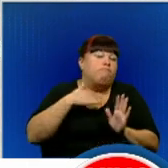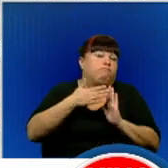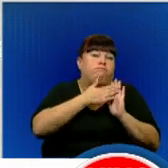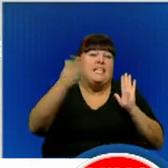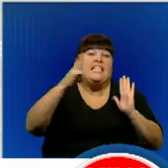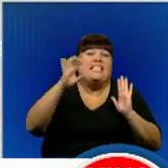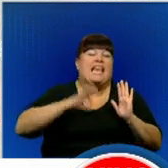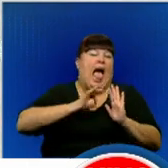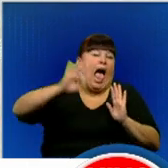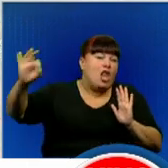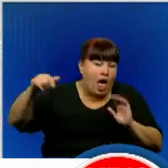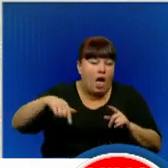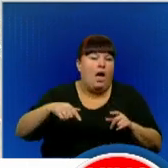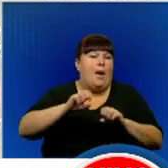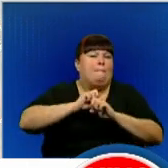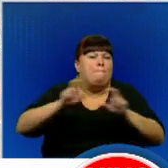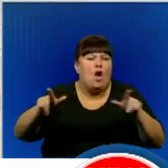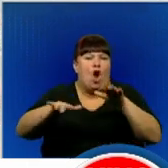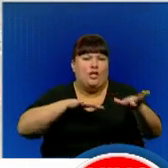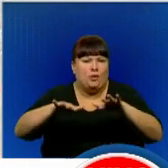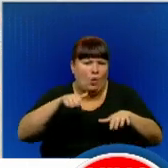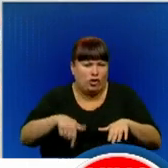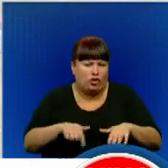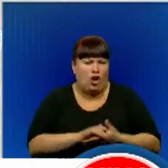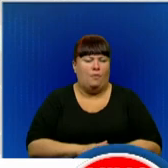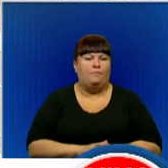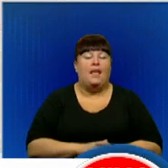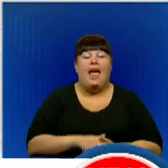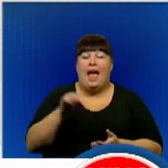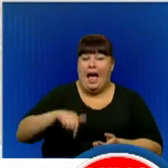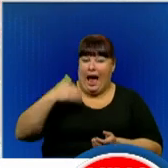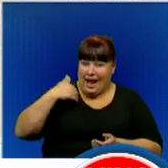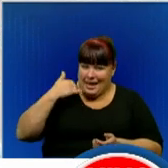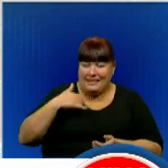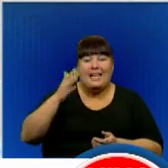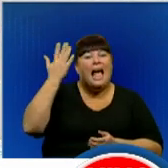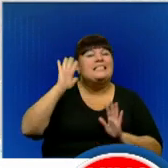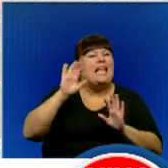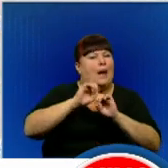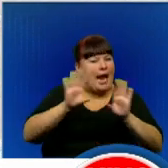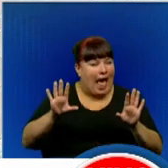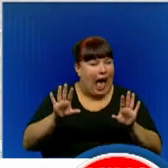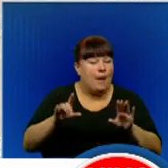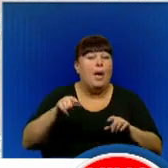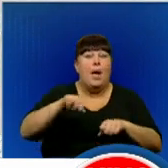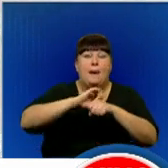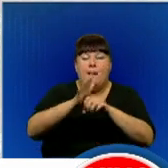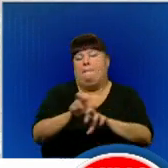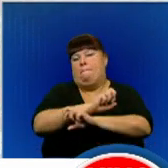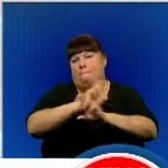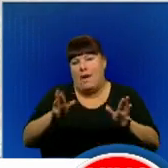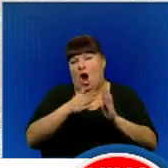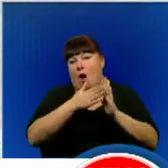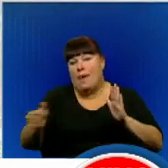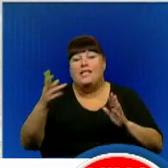últimos 100 años llegó para grabar una situación en nuestro país ya era grave y que determinó a comienzos